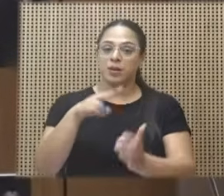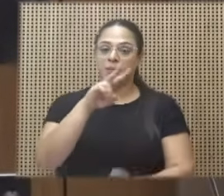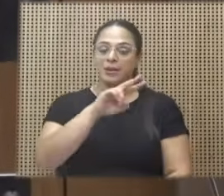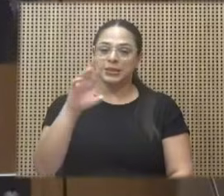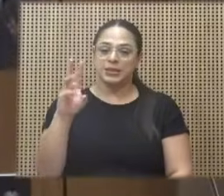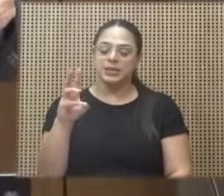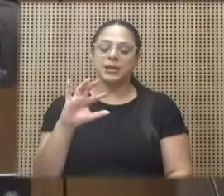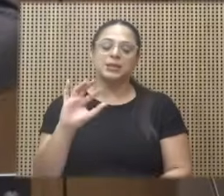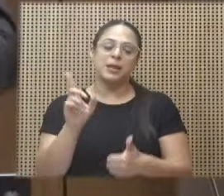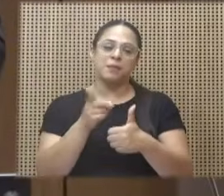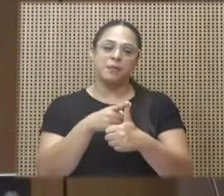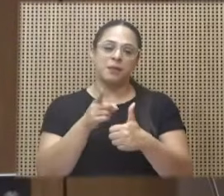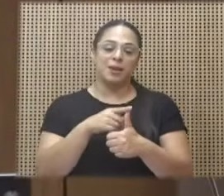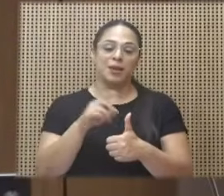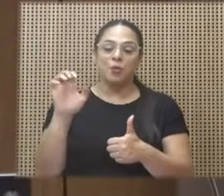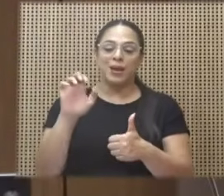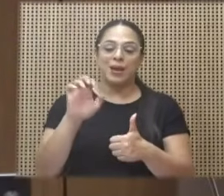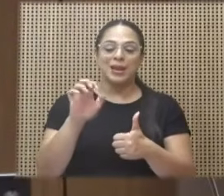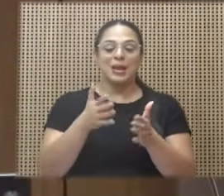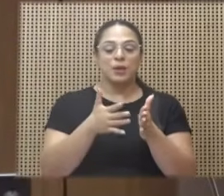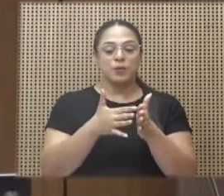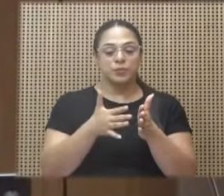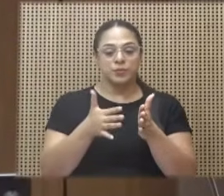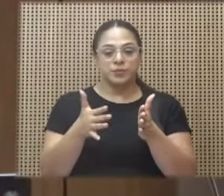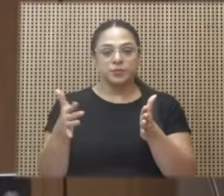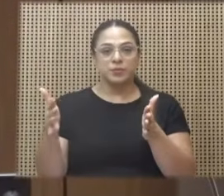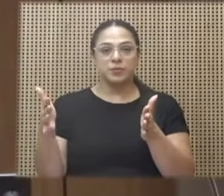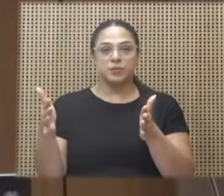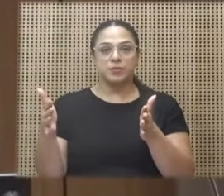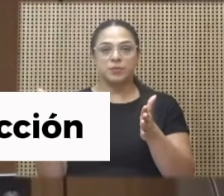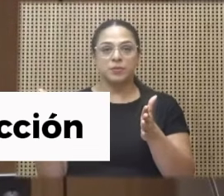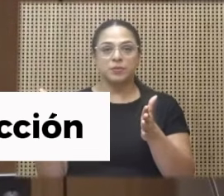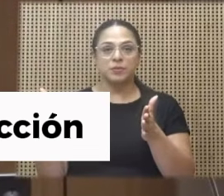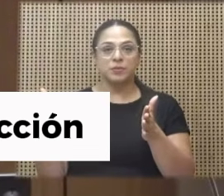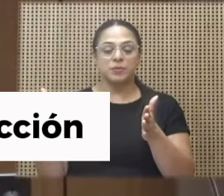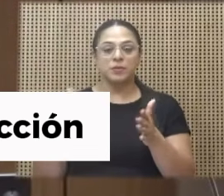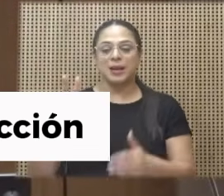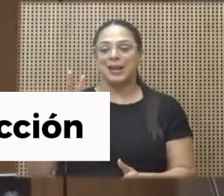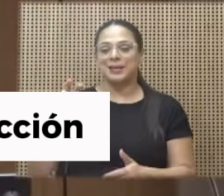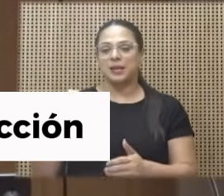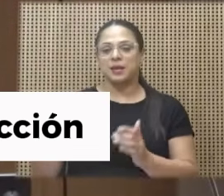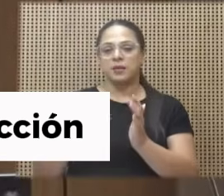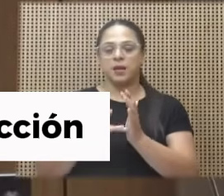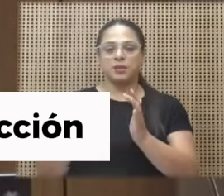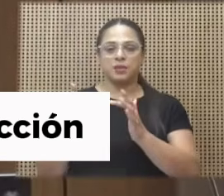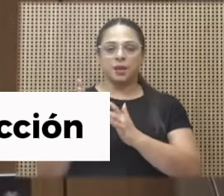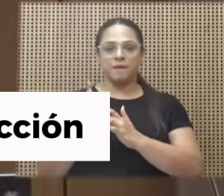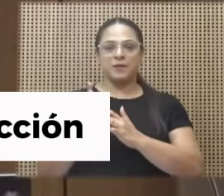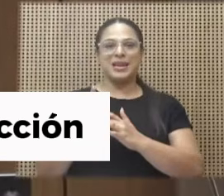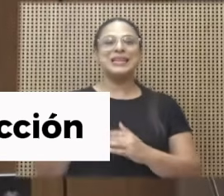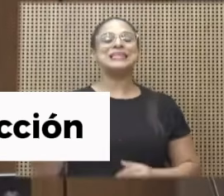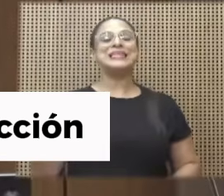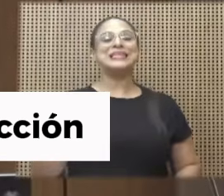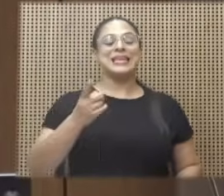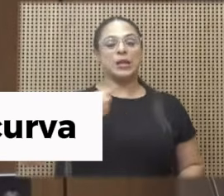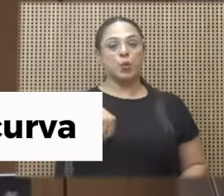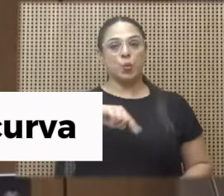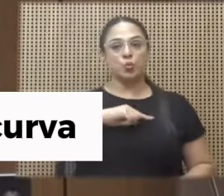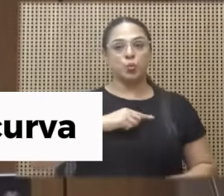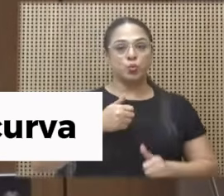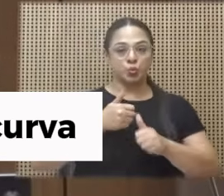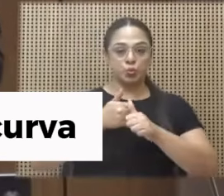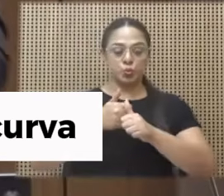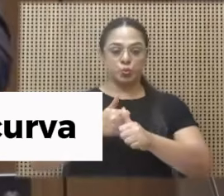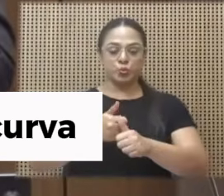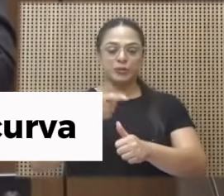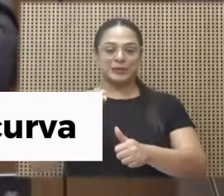del 1 de enero al 30 de abril. Y si seguimos en esa reducción, bajaremos